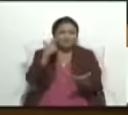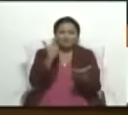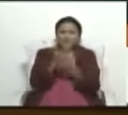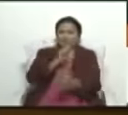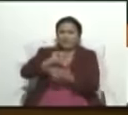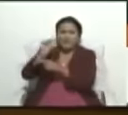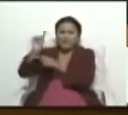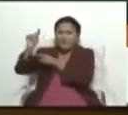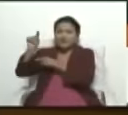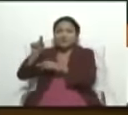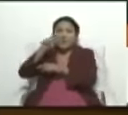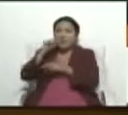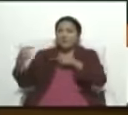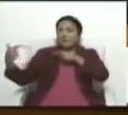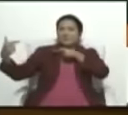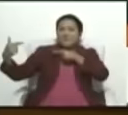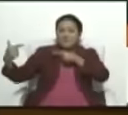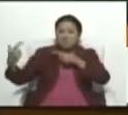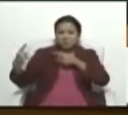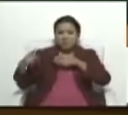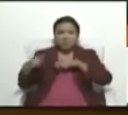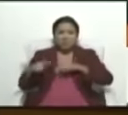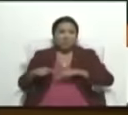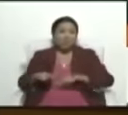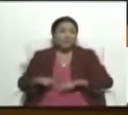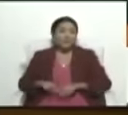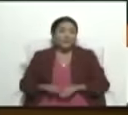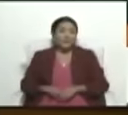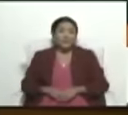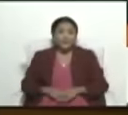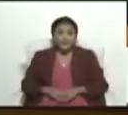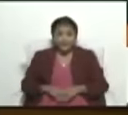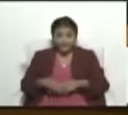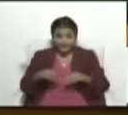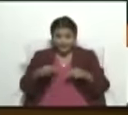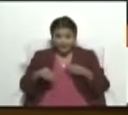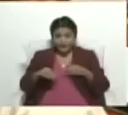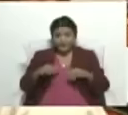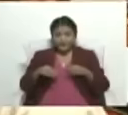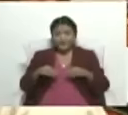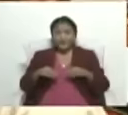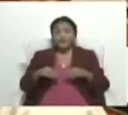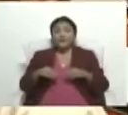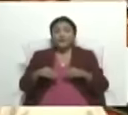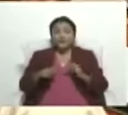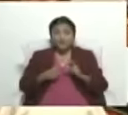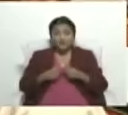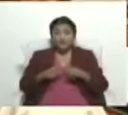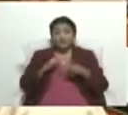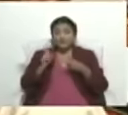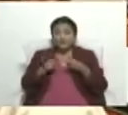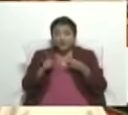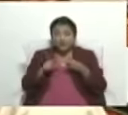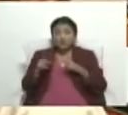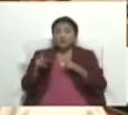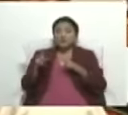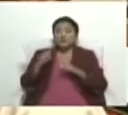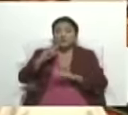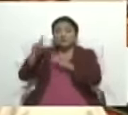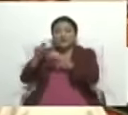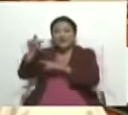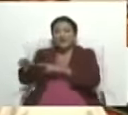demoledoras. Y en ese sentido, luego de ello, entrevistamos a Natalia